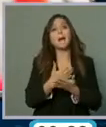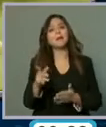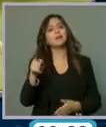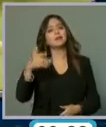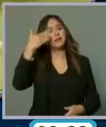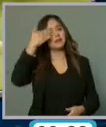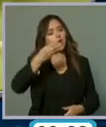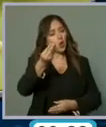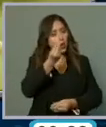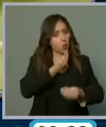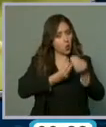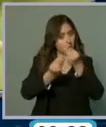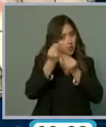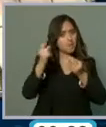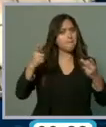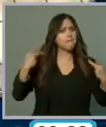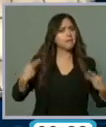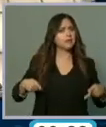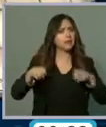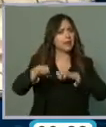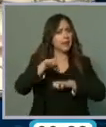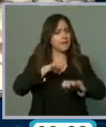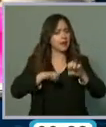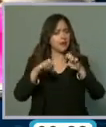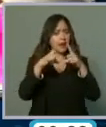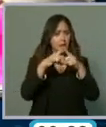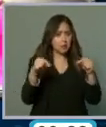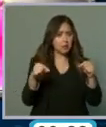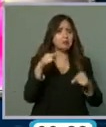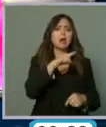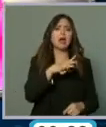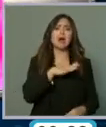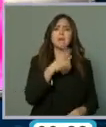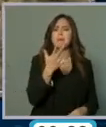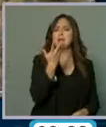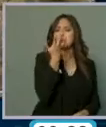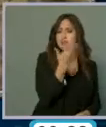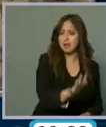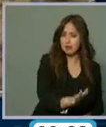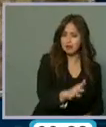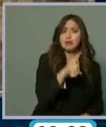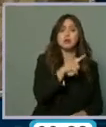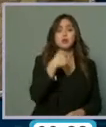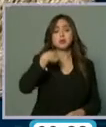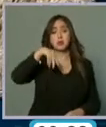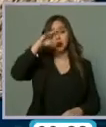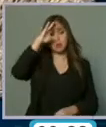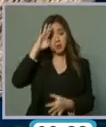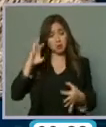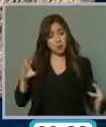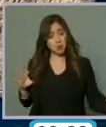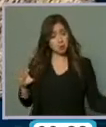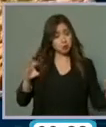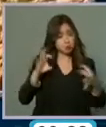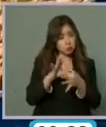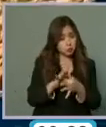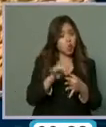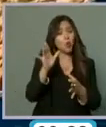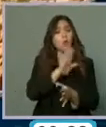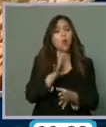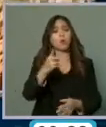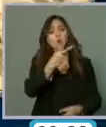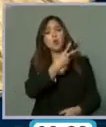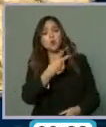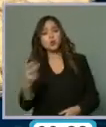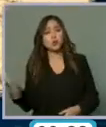varios restaurantes japoneses, por cierto, hay como 10. Y bueno, también yo creo que se fusionaron a raíz de esta llegada de estas